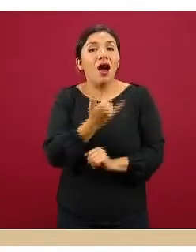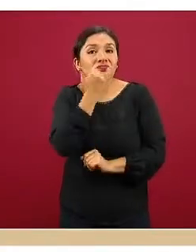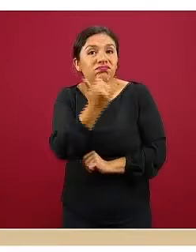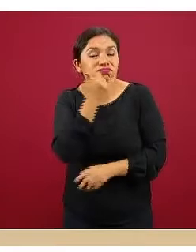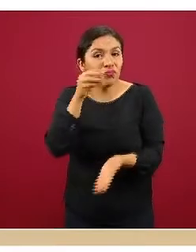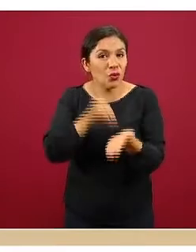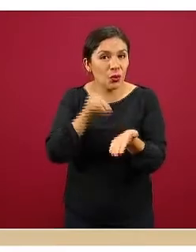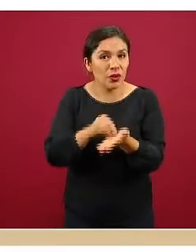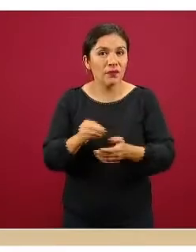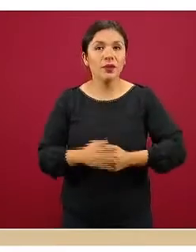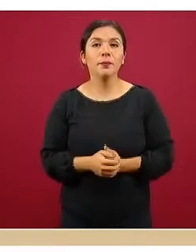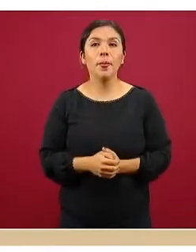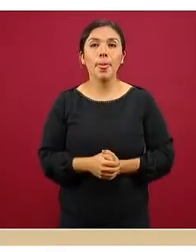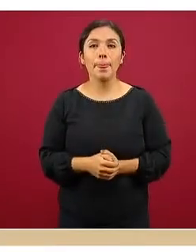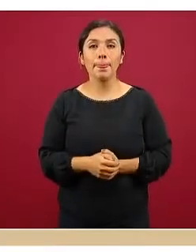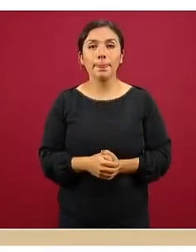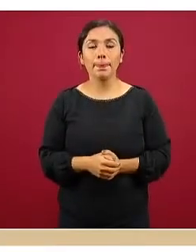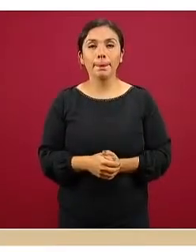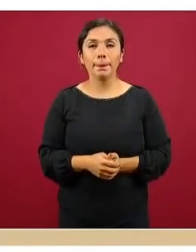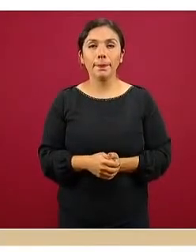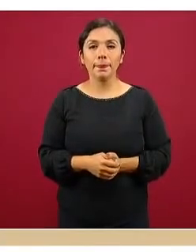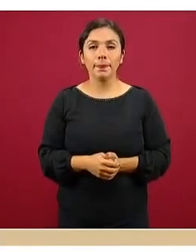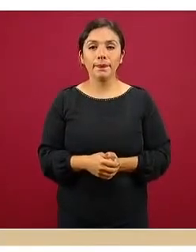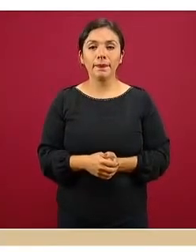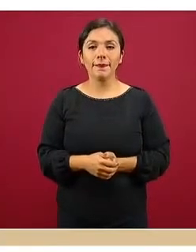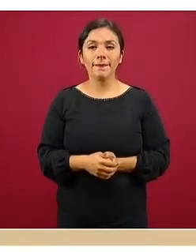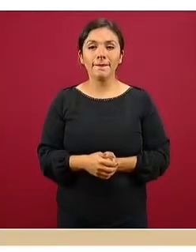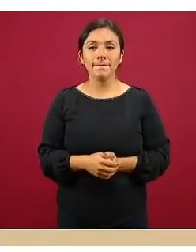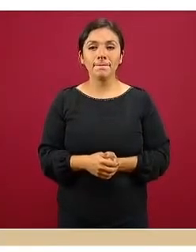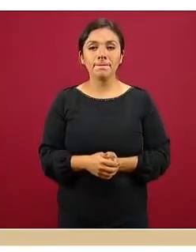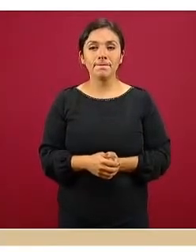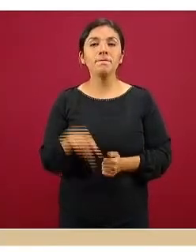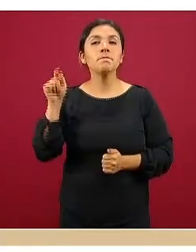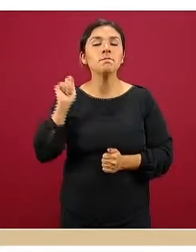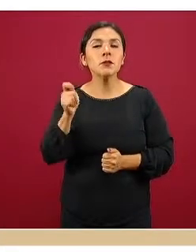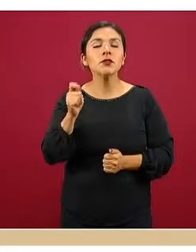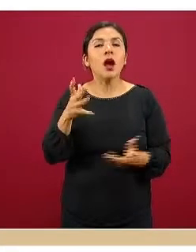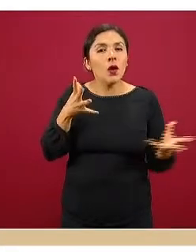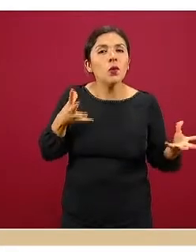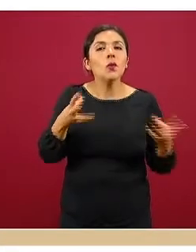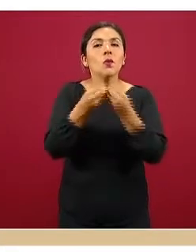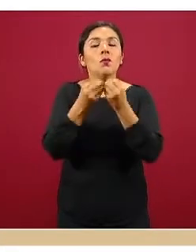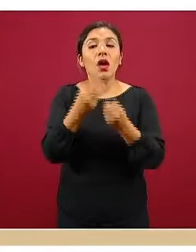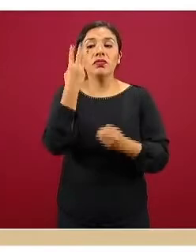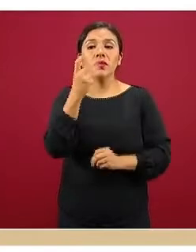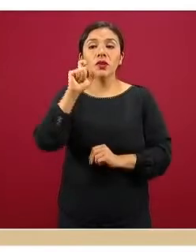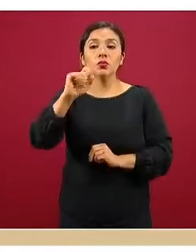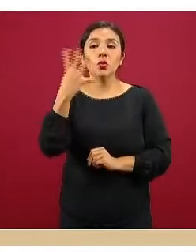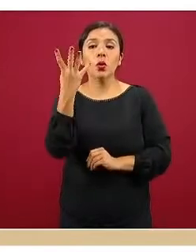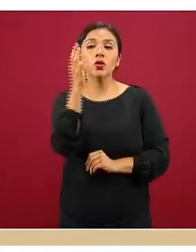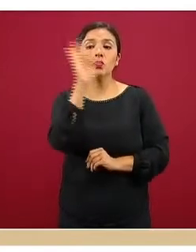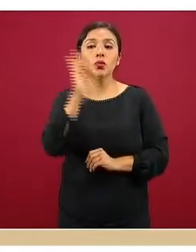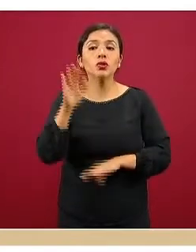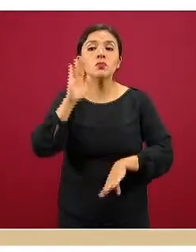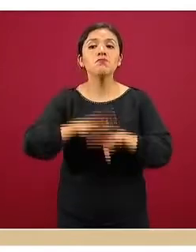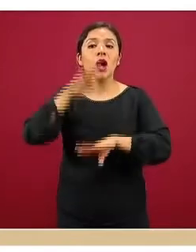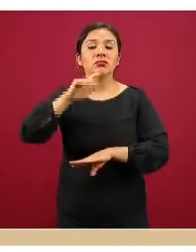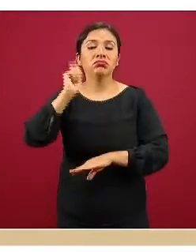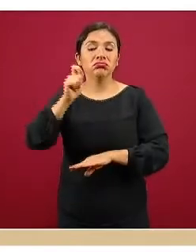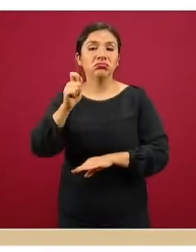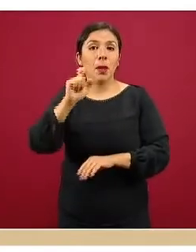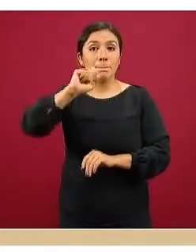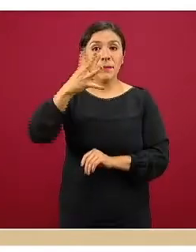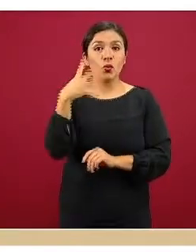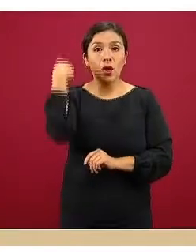están sospechosos. Veamos la siguiente diapositiva, sería la carga acumulada, 3.4% fue el incremento en las